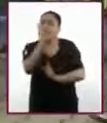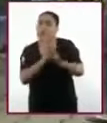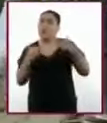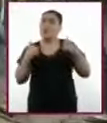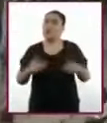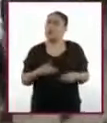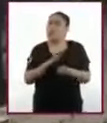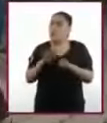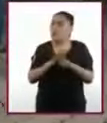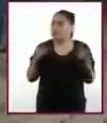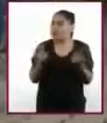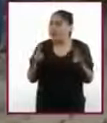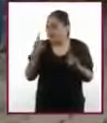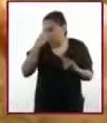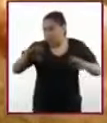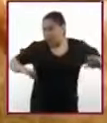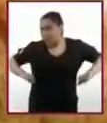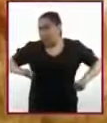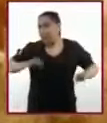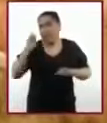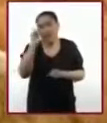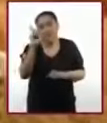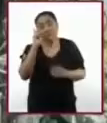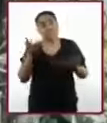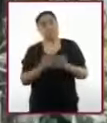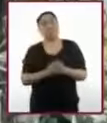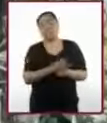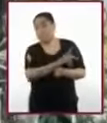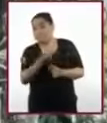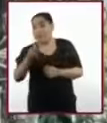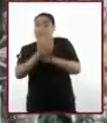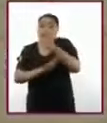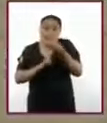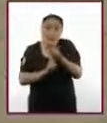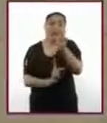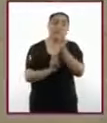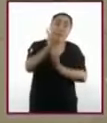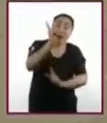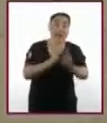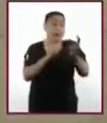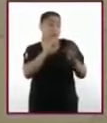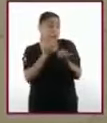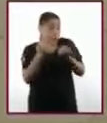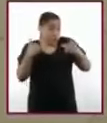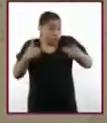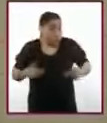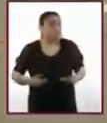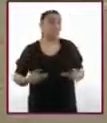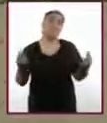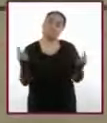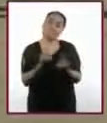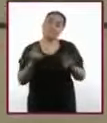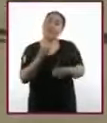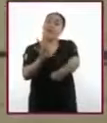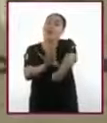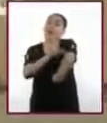nuestras actividades diarias? Todos los seres vivos, desde una planta hasta los humanos, requerimos de